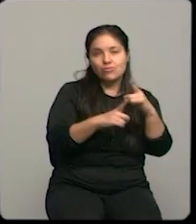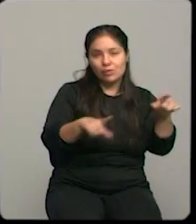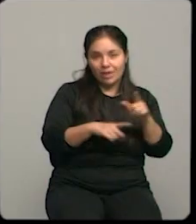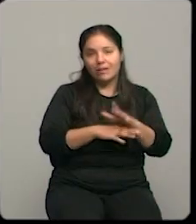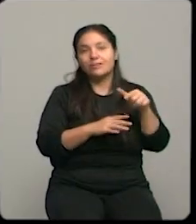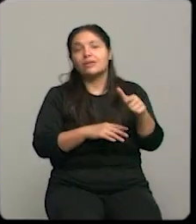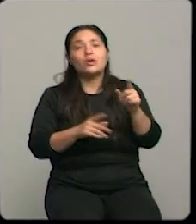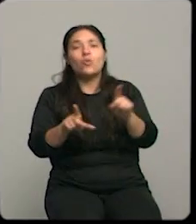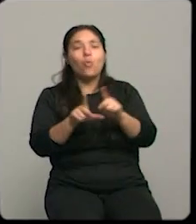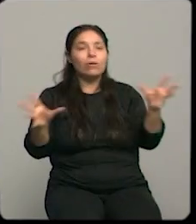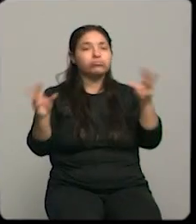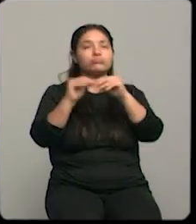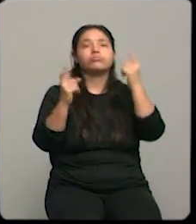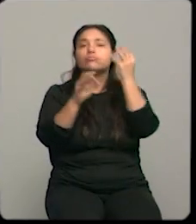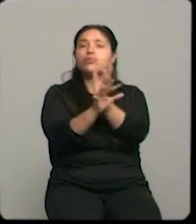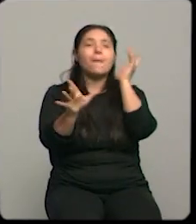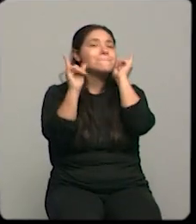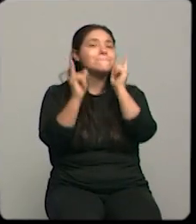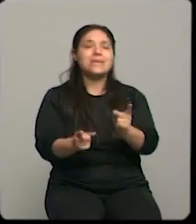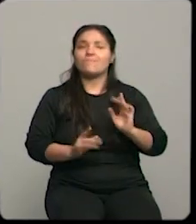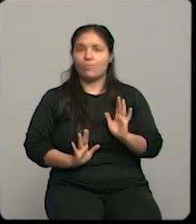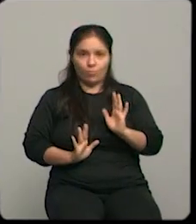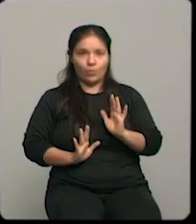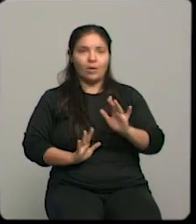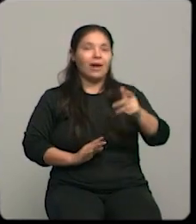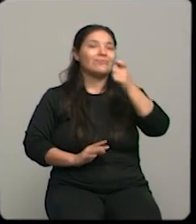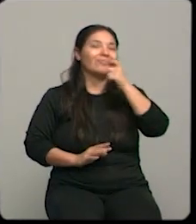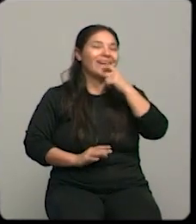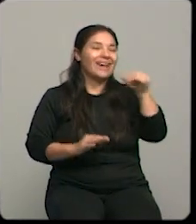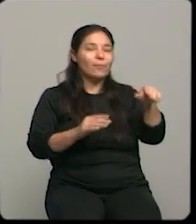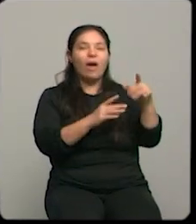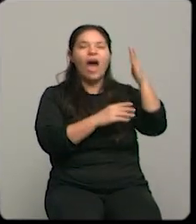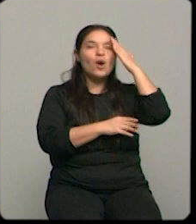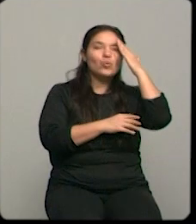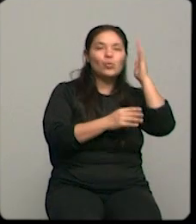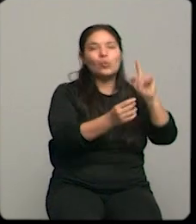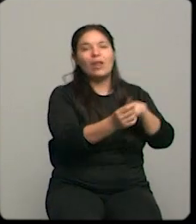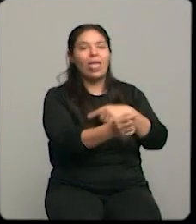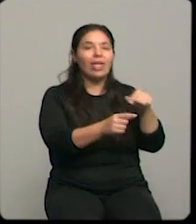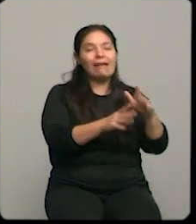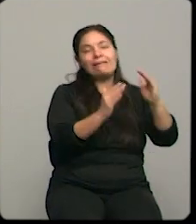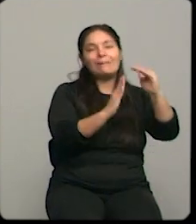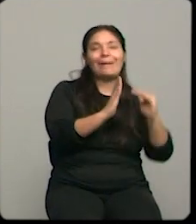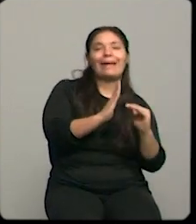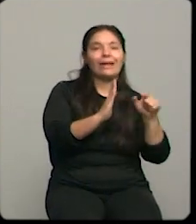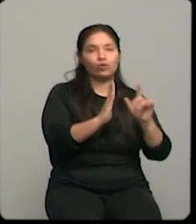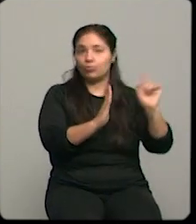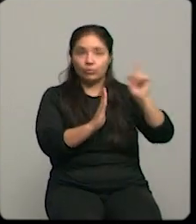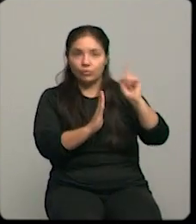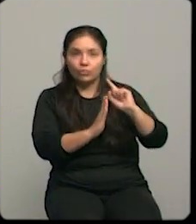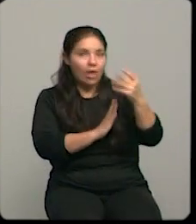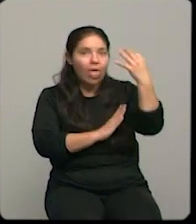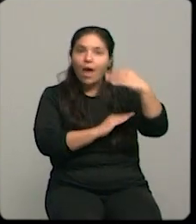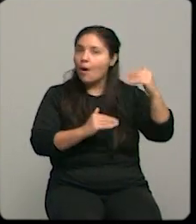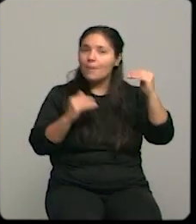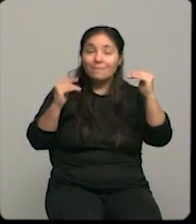esto es lo importante. Uno podría decir, no, vamos a hacer, estos son conciertos como de segunda categoría. No. Todo tiene la búsqueda de la misma